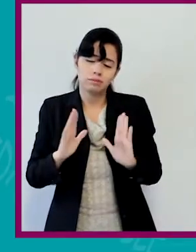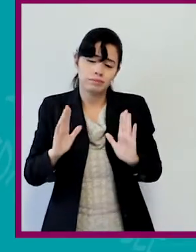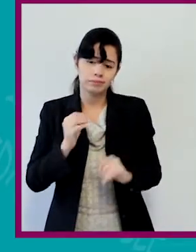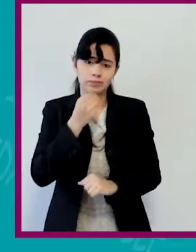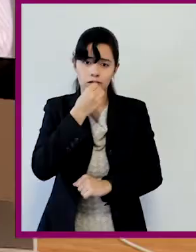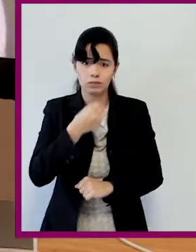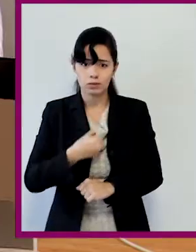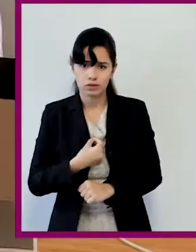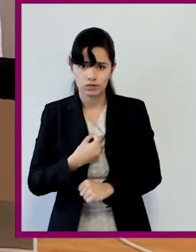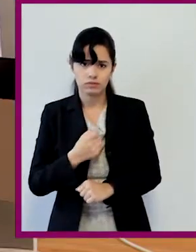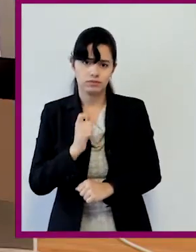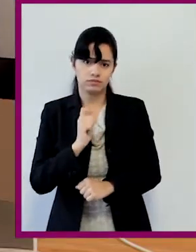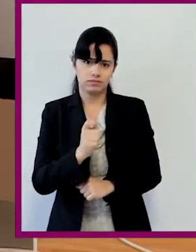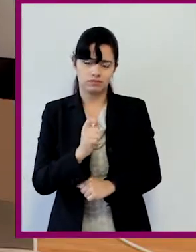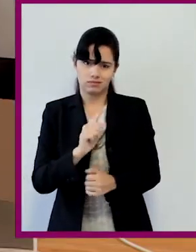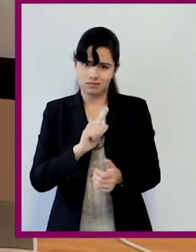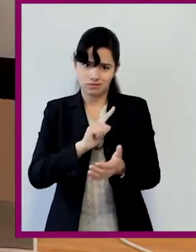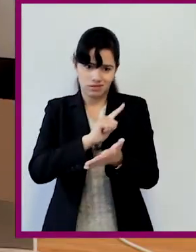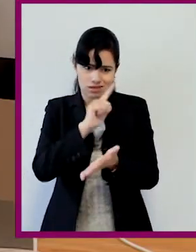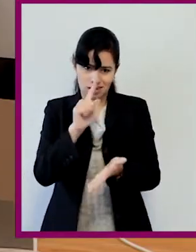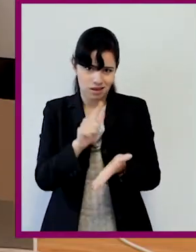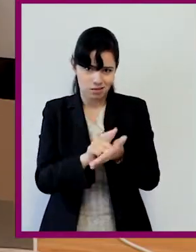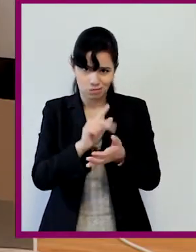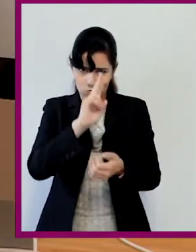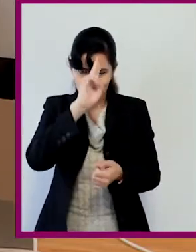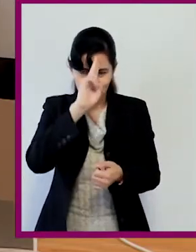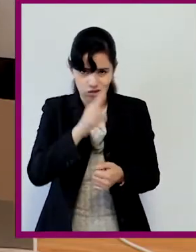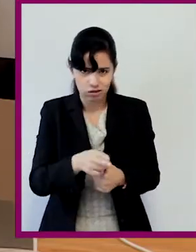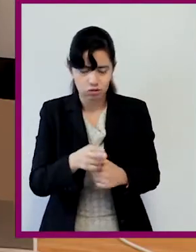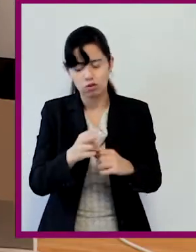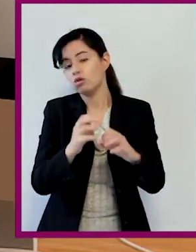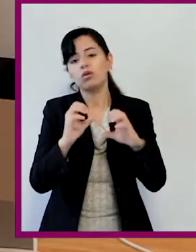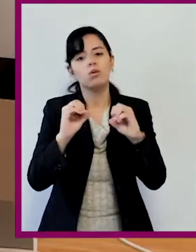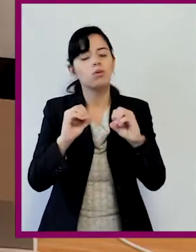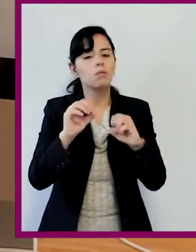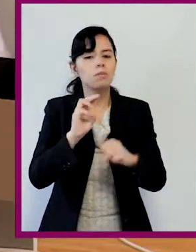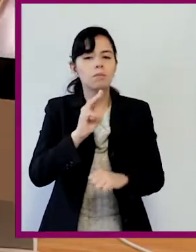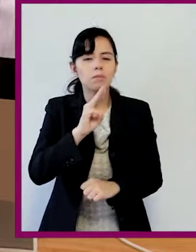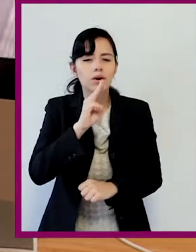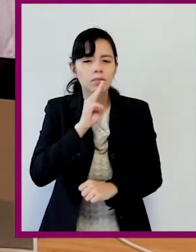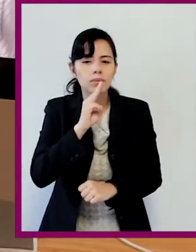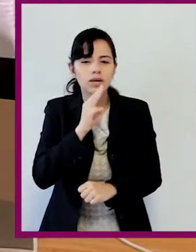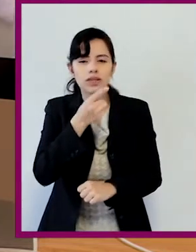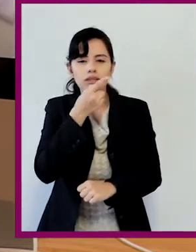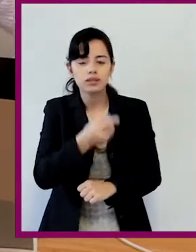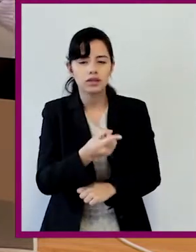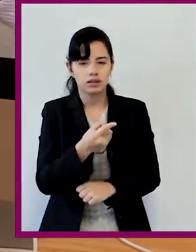la ley. O cuando las mamás les dicen a los hijos, a